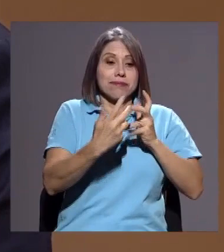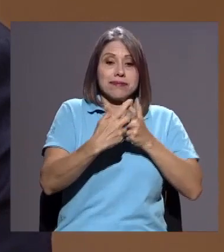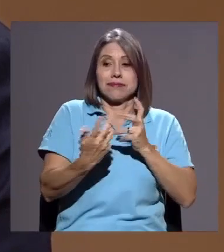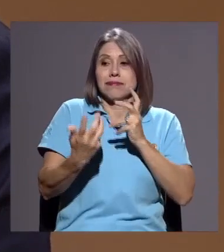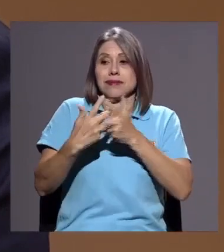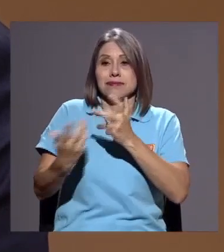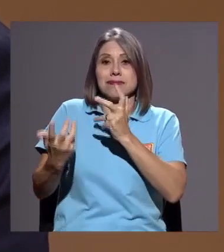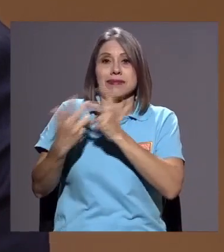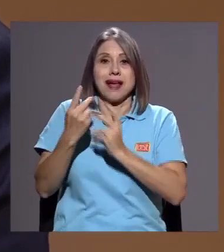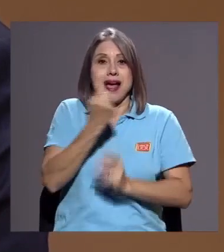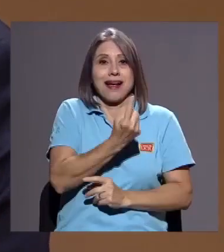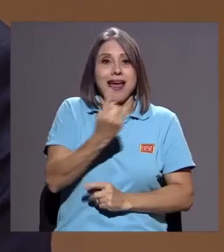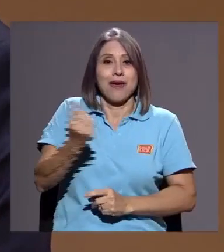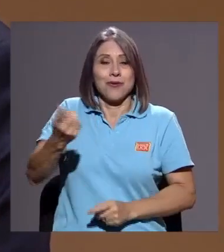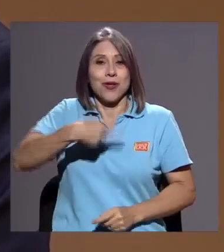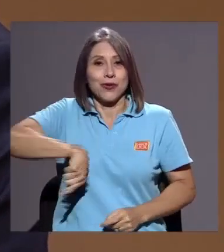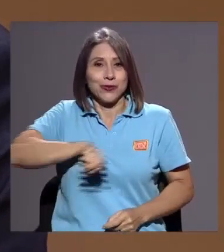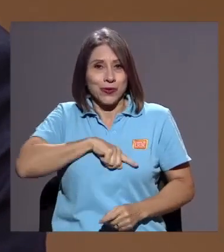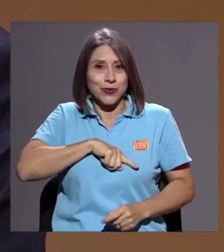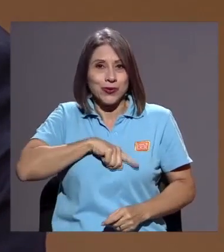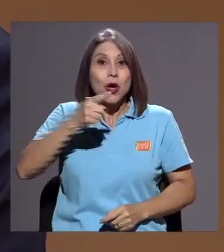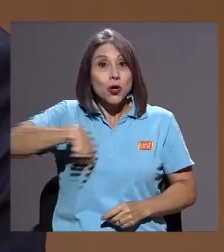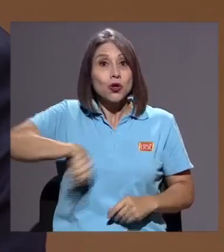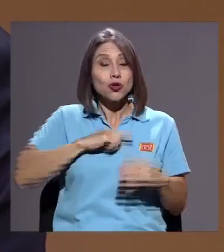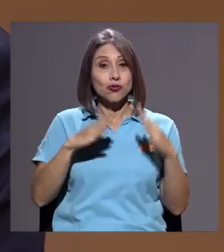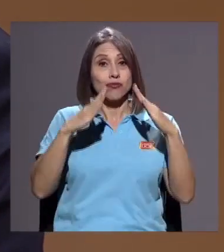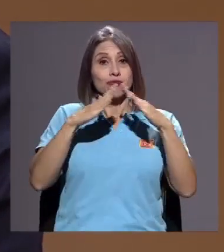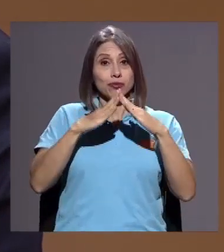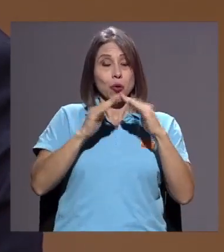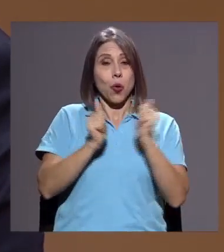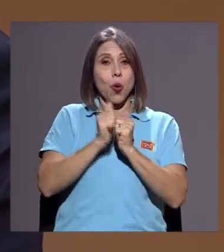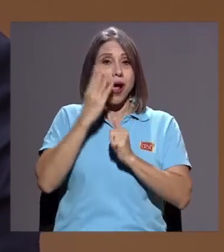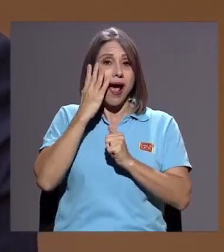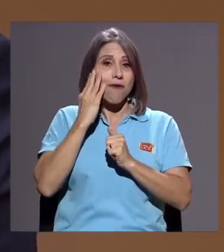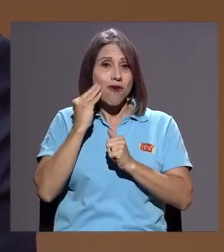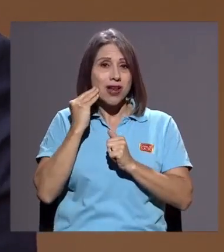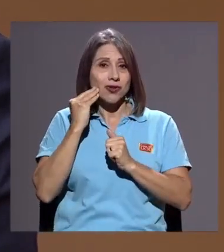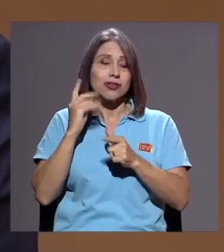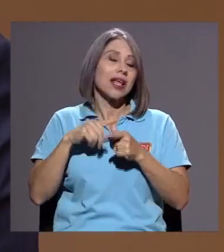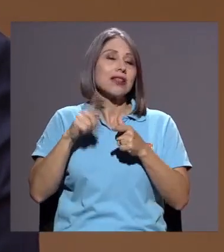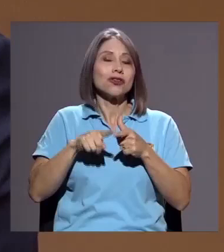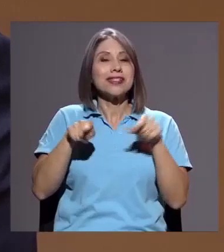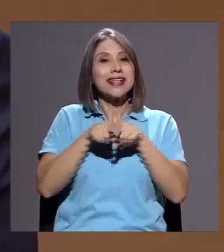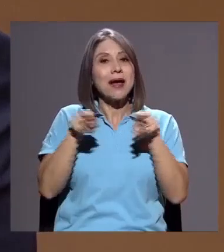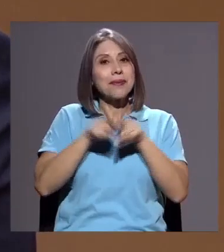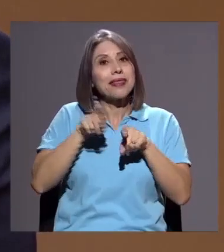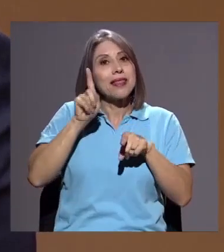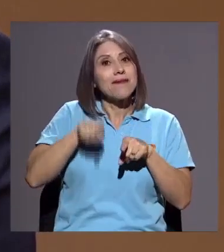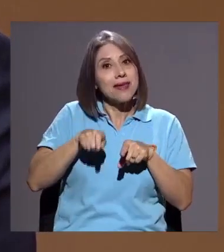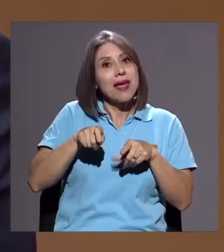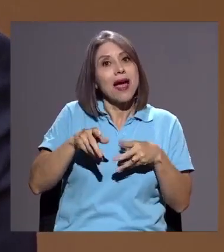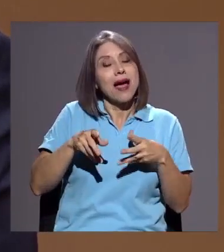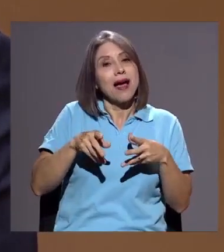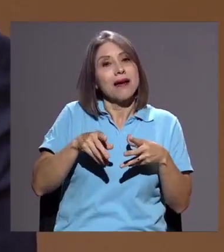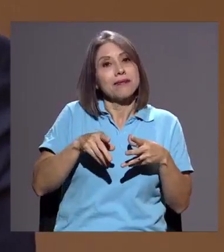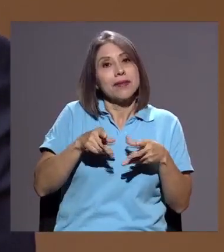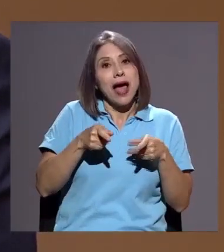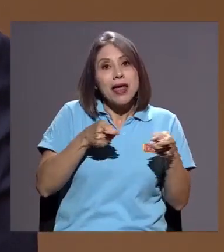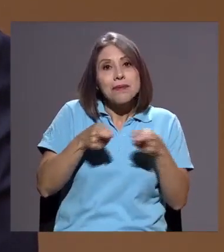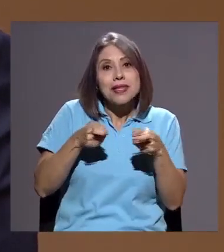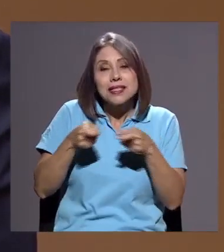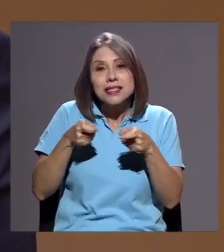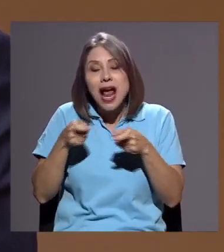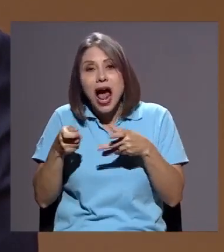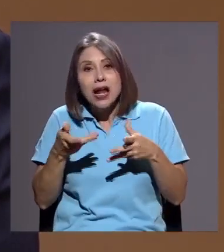momentos, nosotros vivíamos con nuestros abuelos, entonces era administrar también tensiones que de vez en cuando se presentaban con los abuelos.